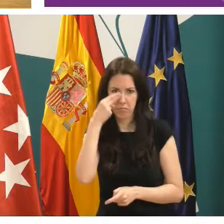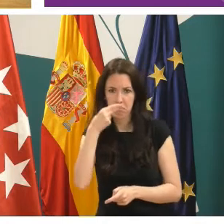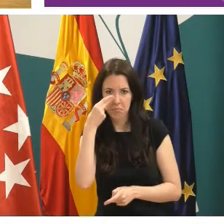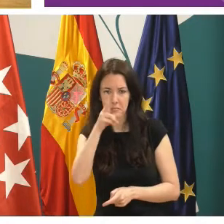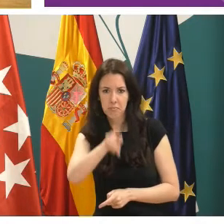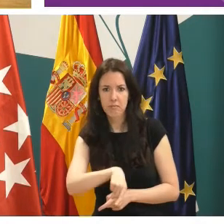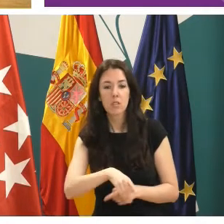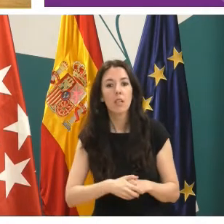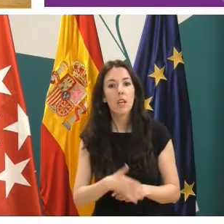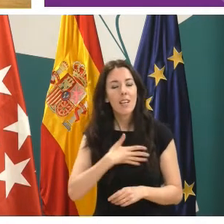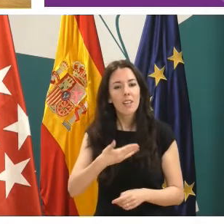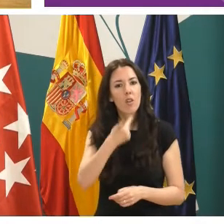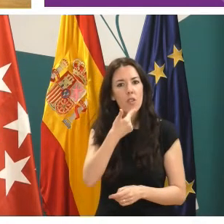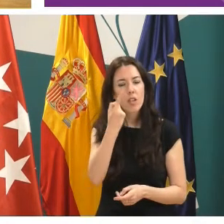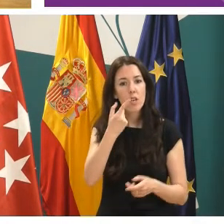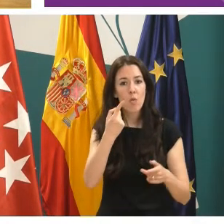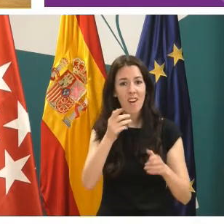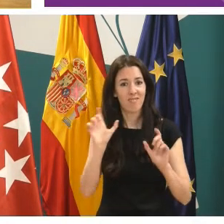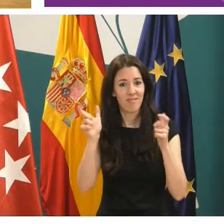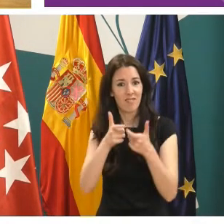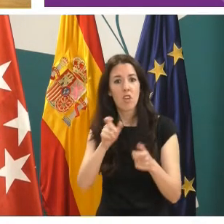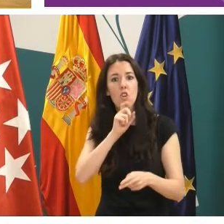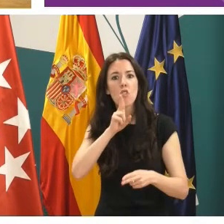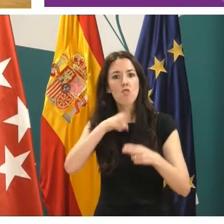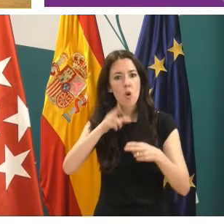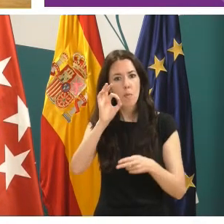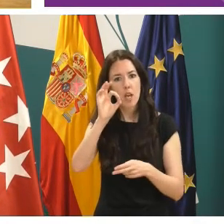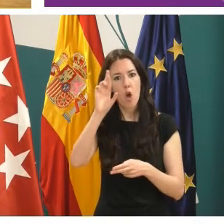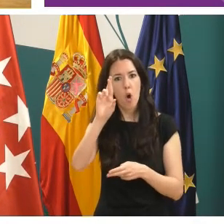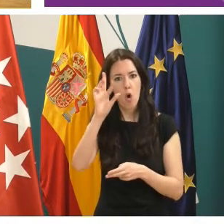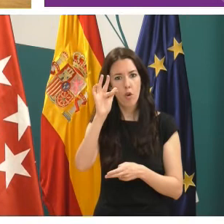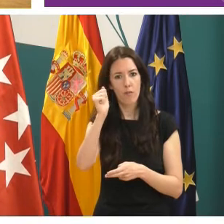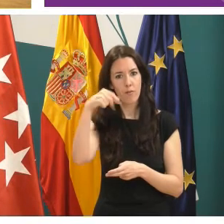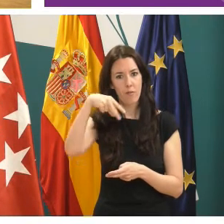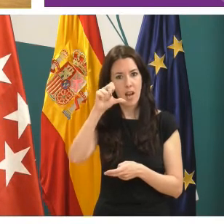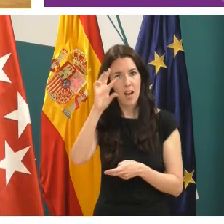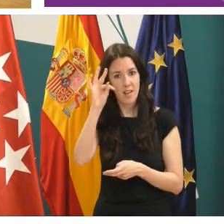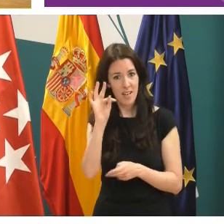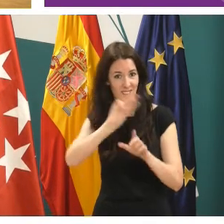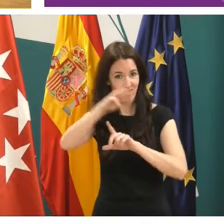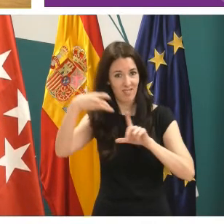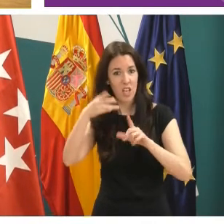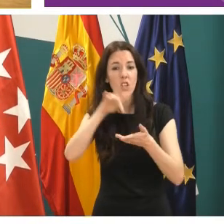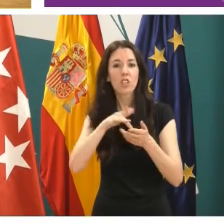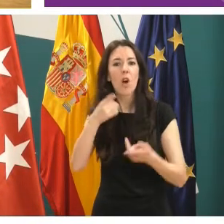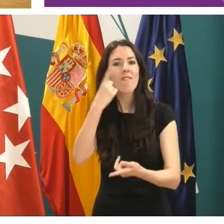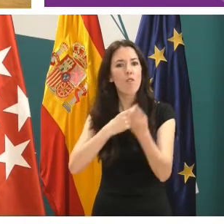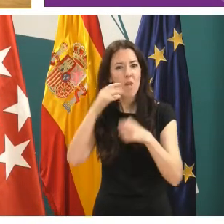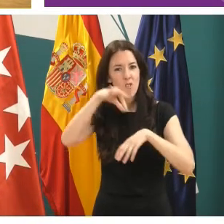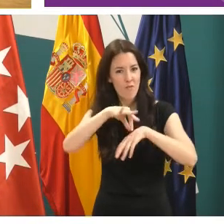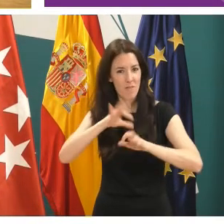¿no? Quiero marcar aquí una plataforma que se llama Orfanet, ¿vale? Que es una plataforma sobre información de enfermedades, pues si en algún